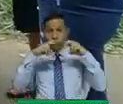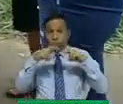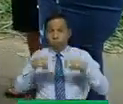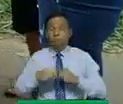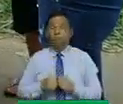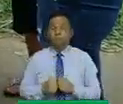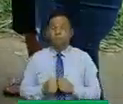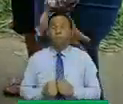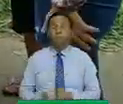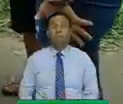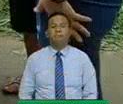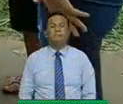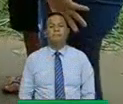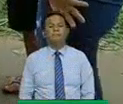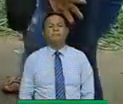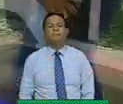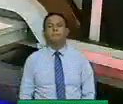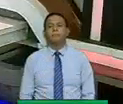Richard Ceballos.